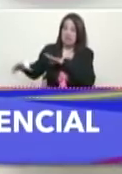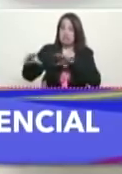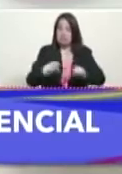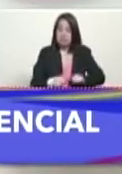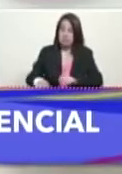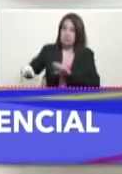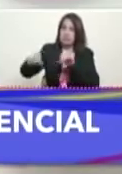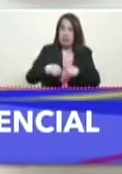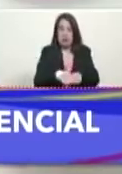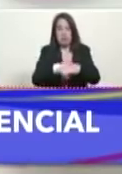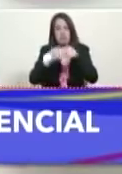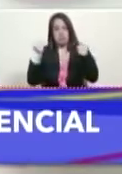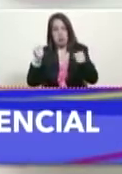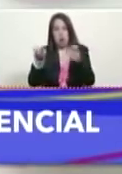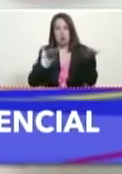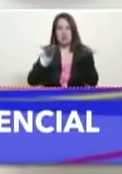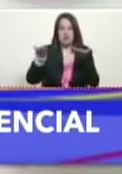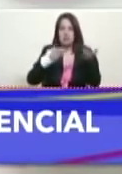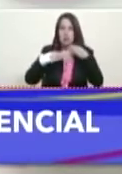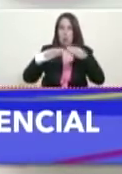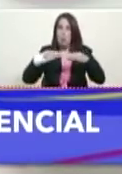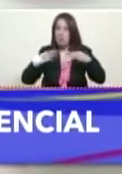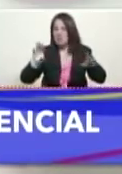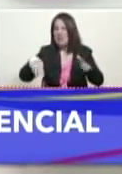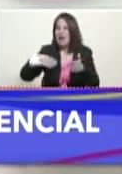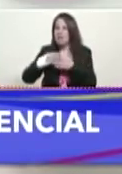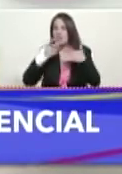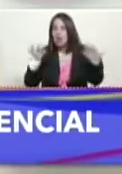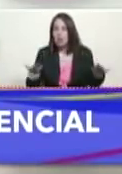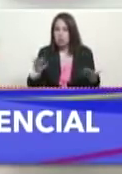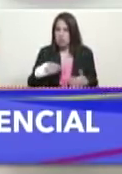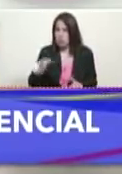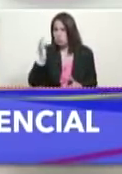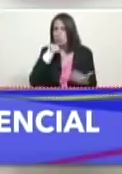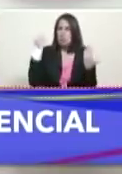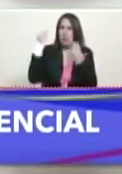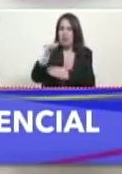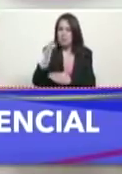los servicios públicos? ¿Hasta dónde van a llegar? ¿No tienen límite?